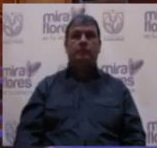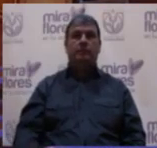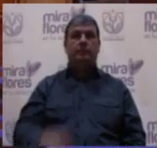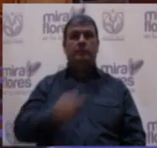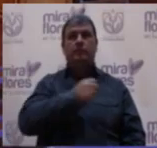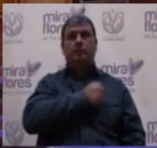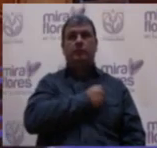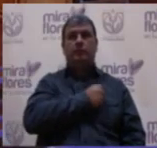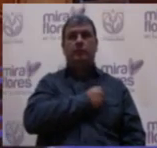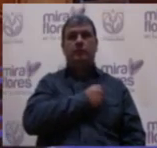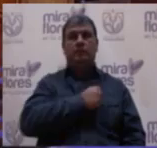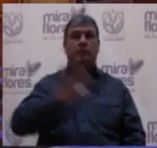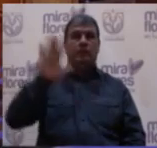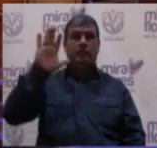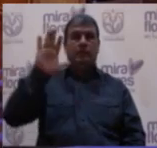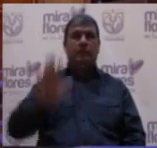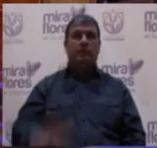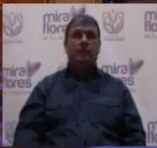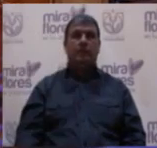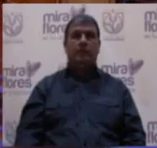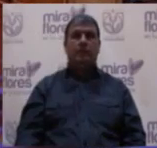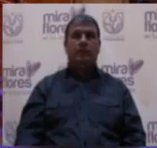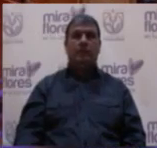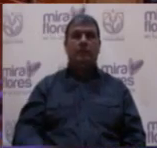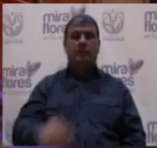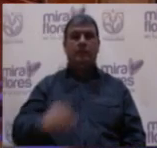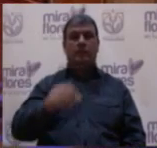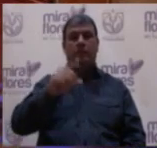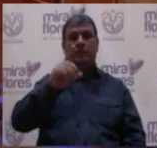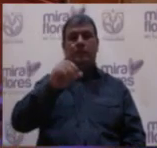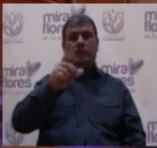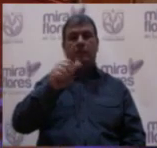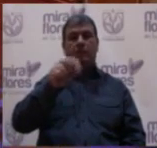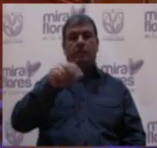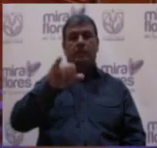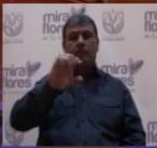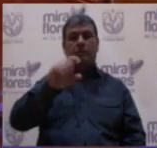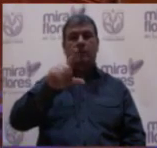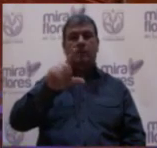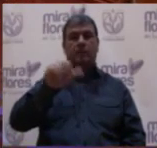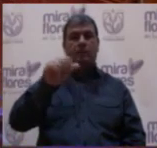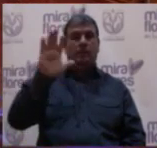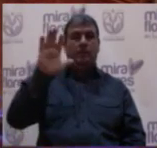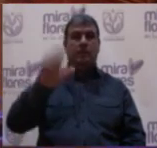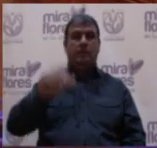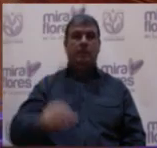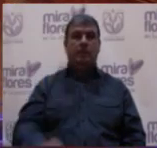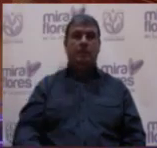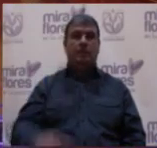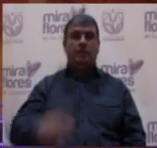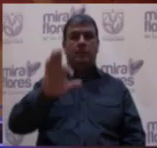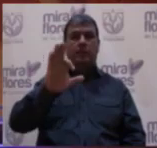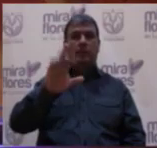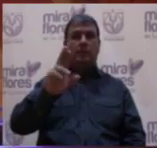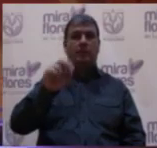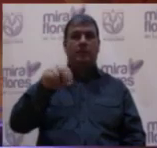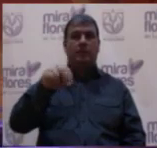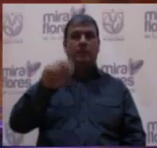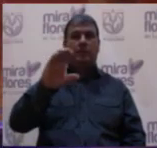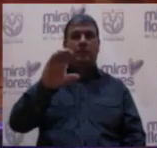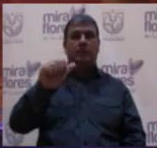Señora Susana Estilis Watson. Señorita Daniela Lozano Vitor. Señora Franca Rey